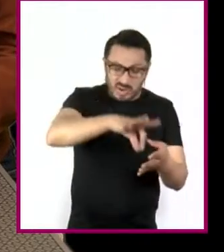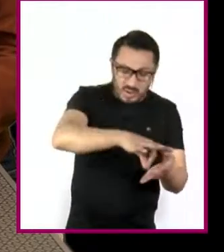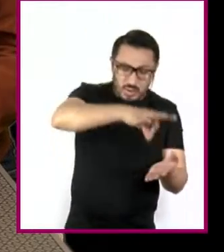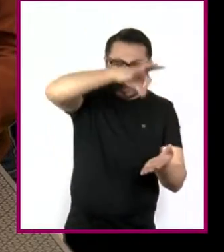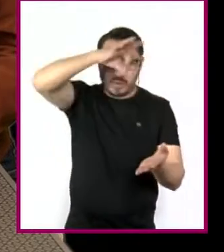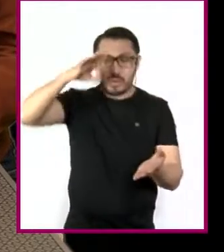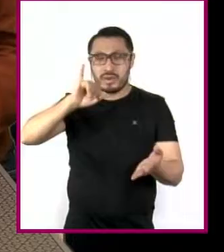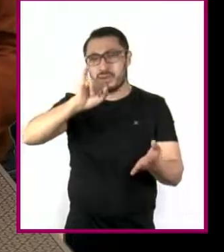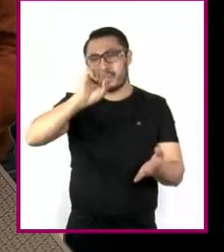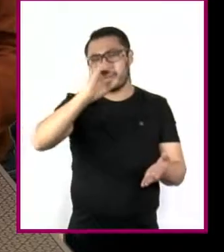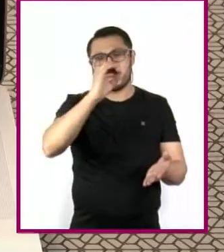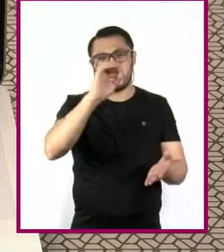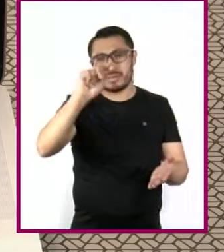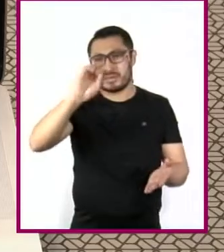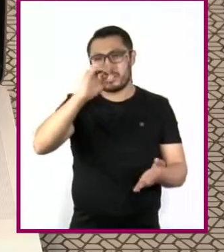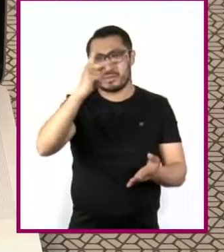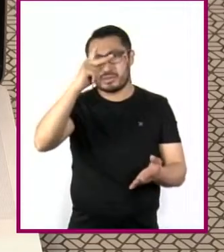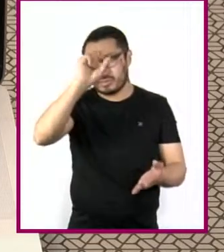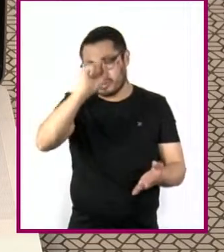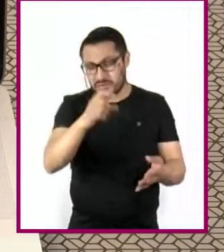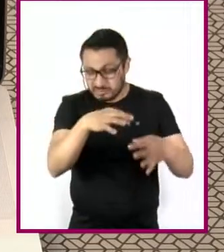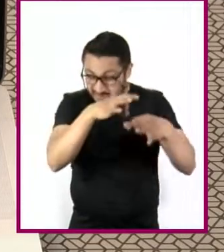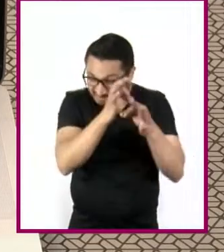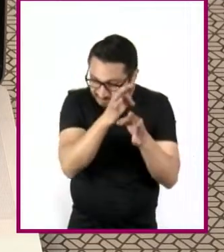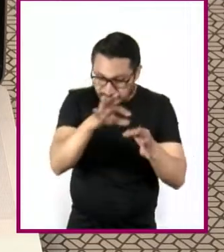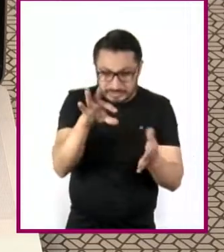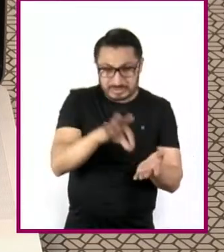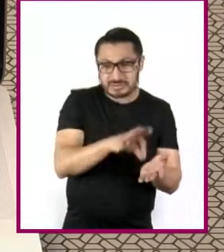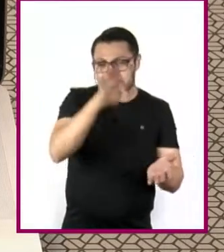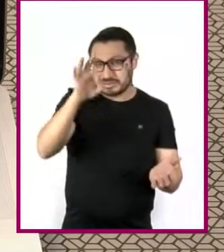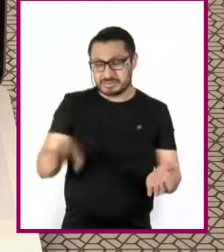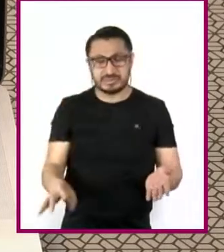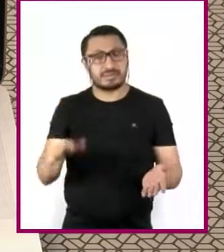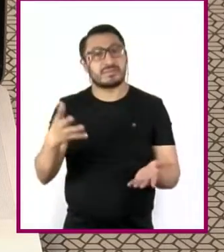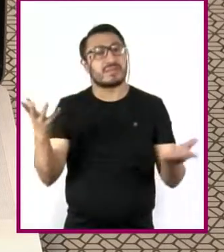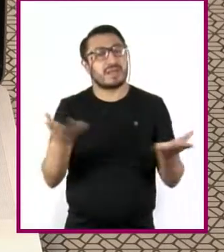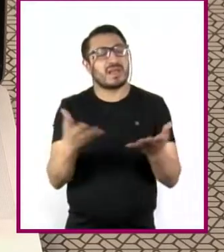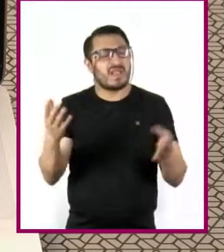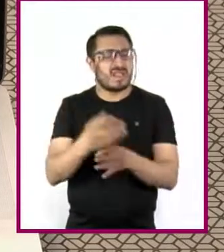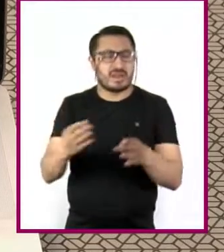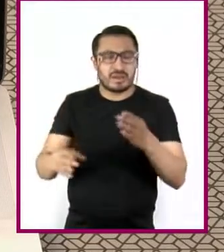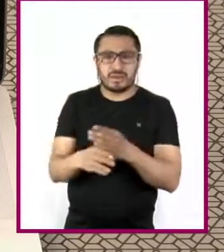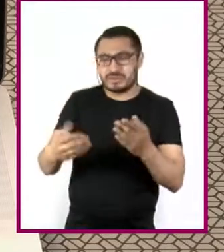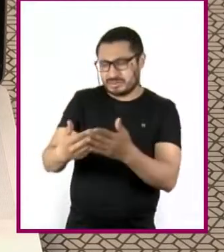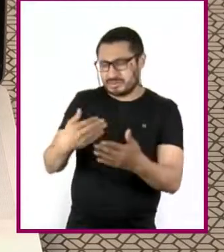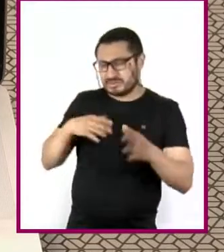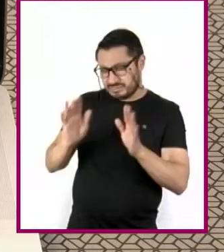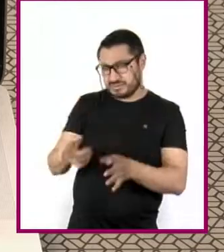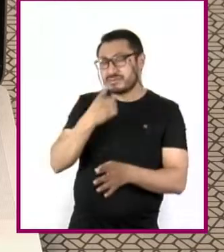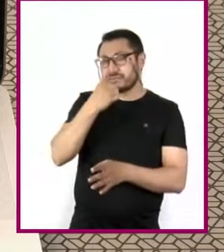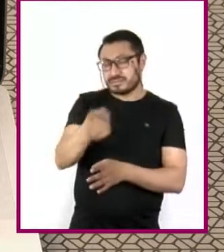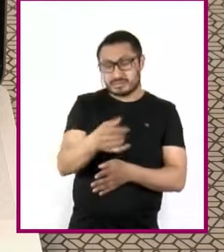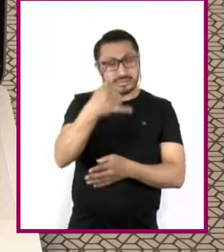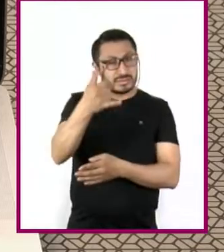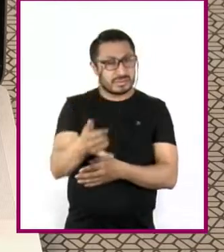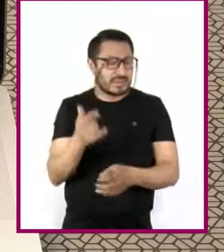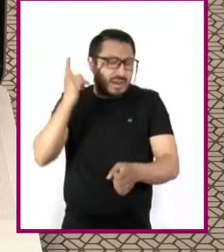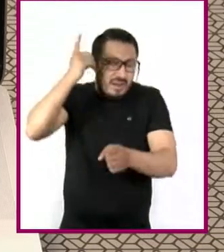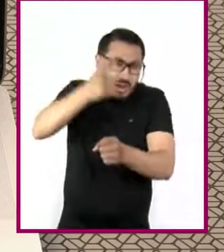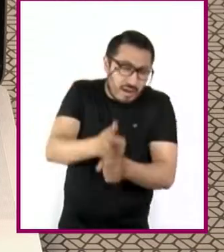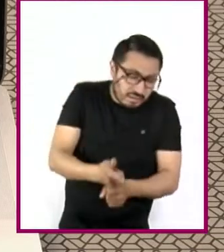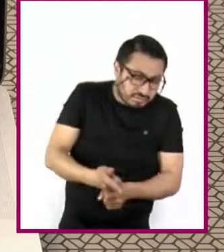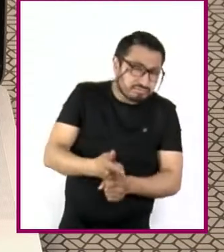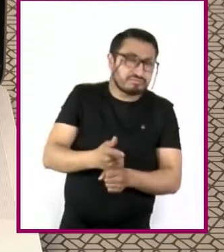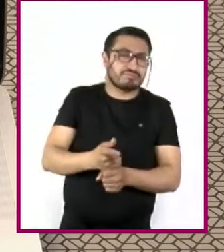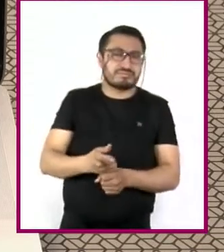estos isótopos cosmogénicos que, dadas las producciones que ya hemos hablado, se encuentran de